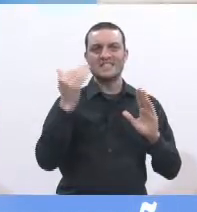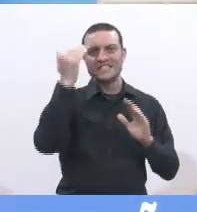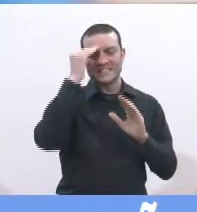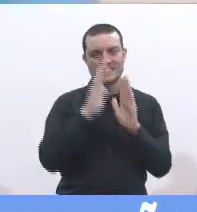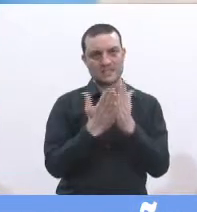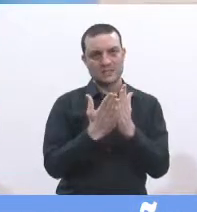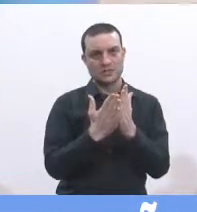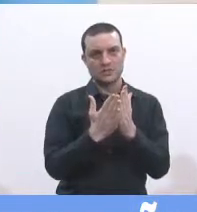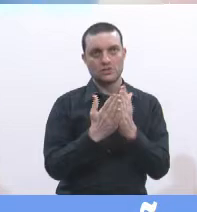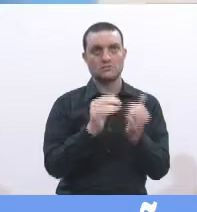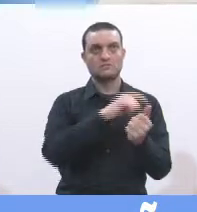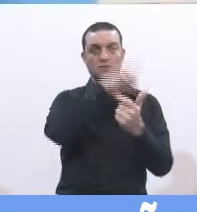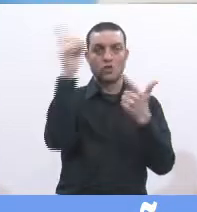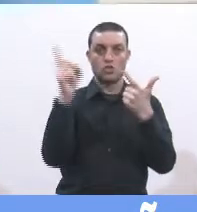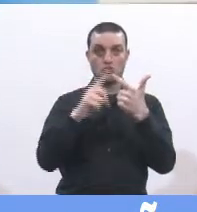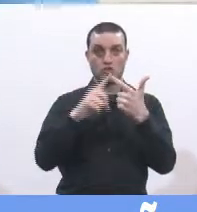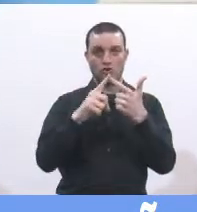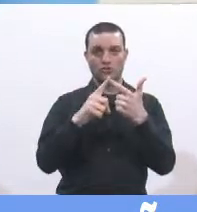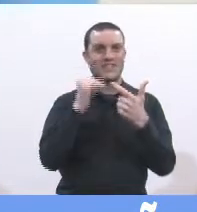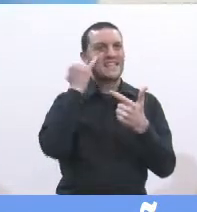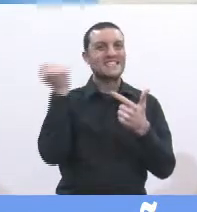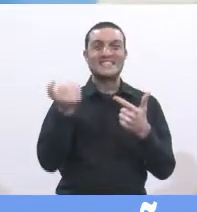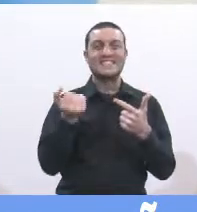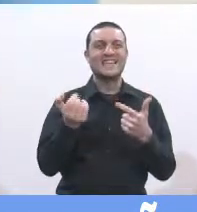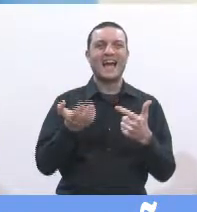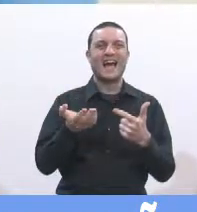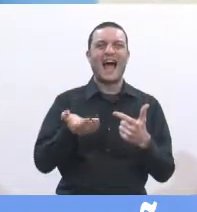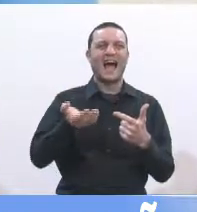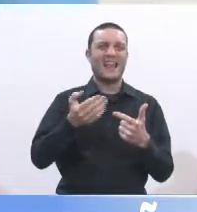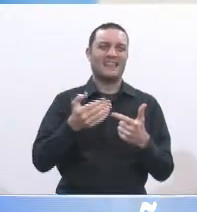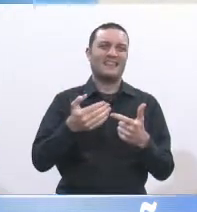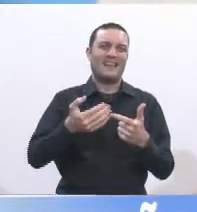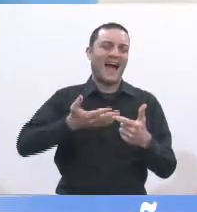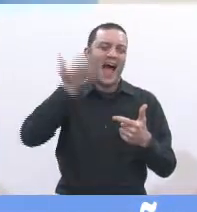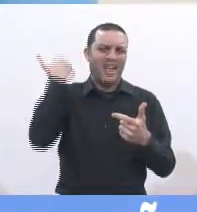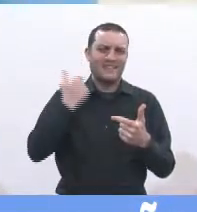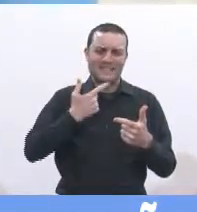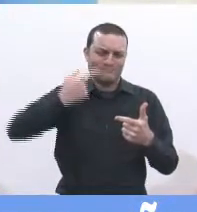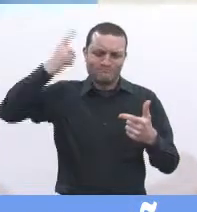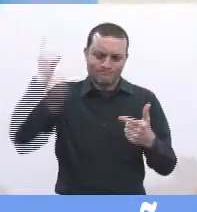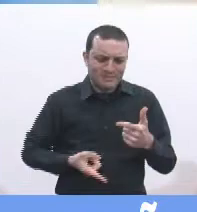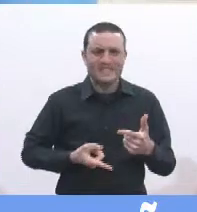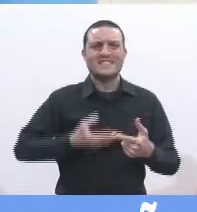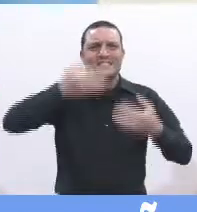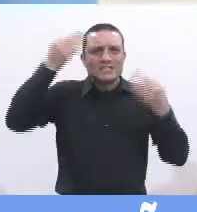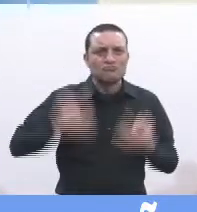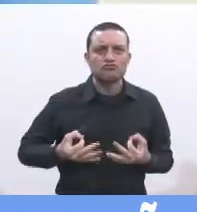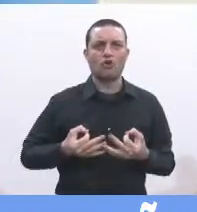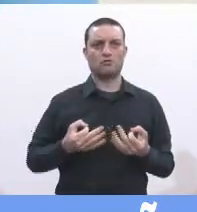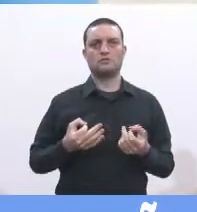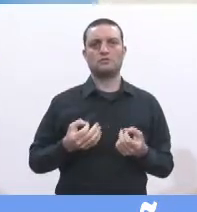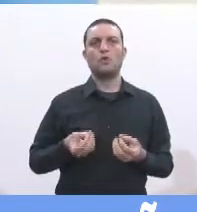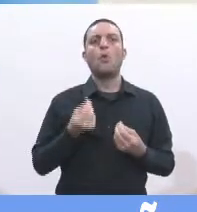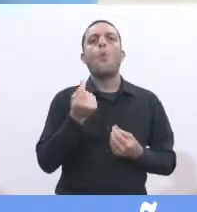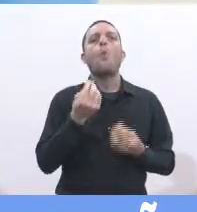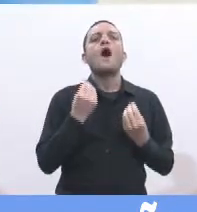tenían definido qué número querían darle a la ciudad y qué número querían sacar. Y después, hicieron un andamiaje de números, de estadísticas,